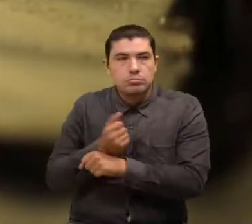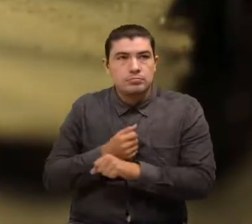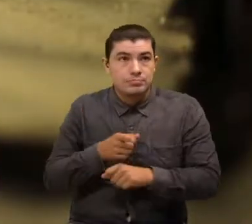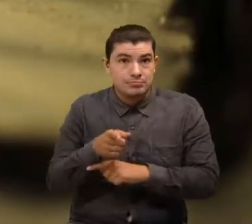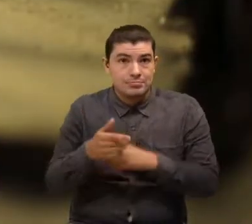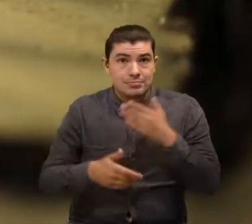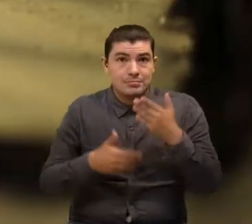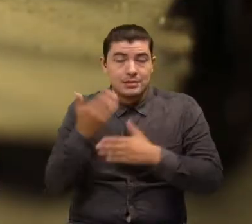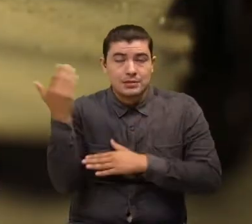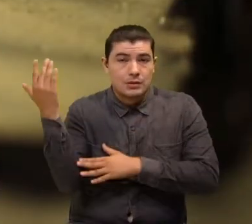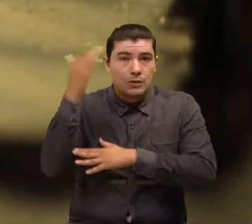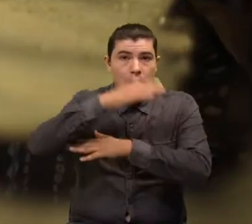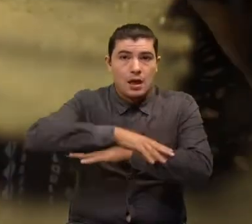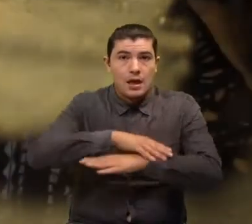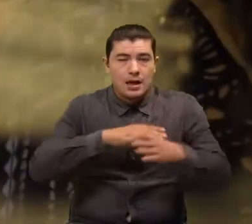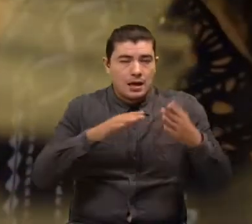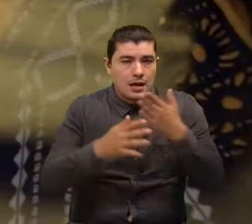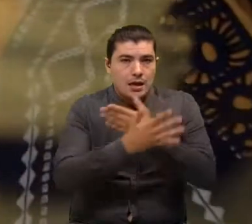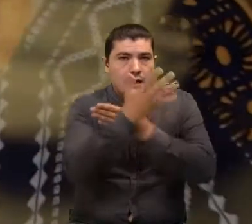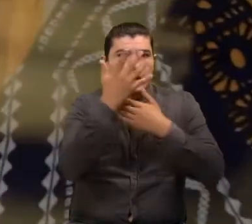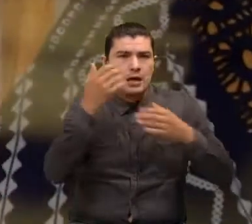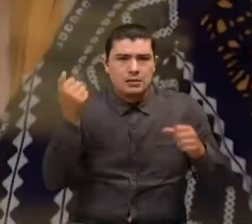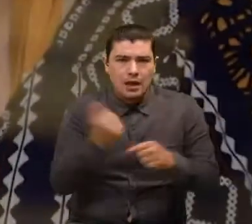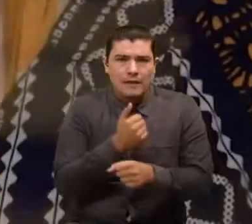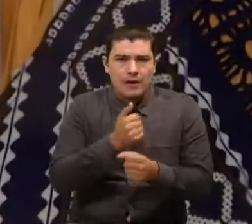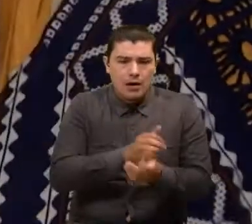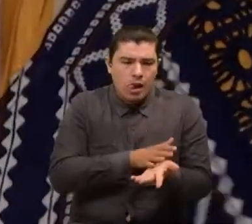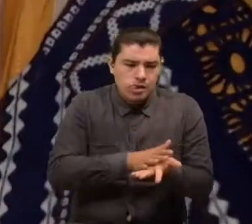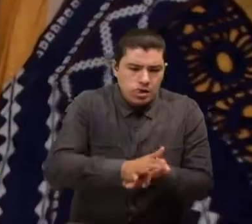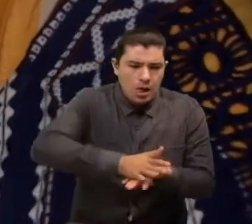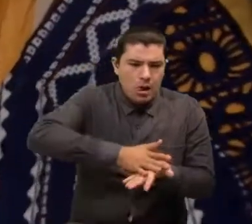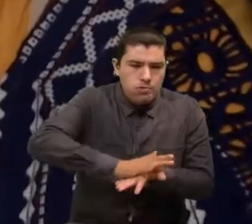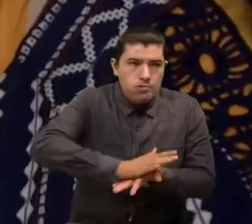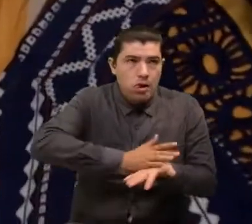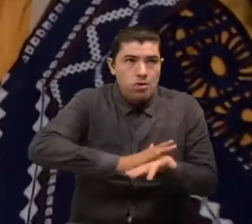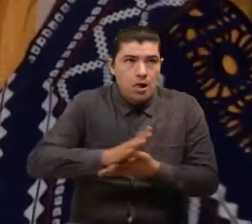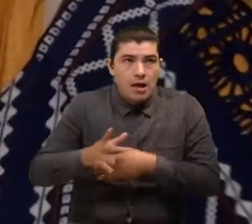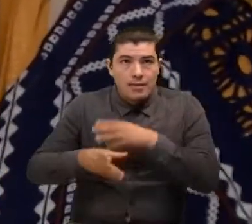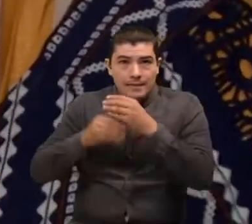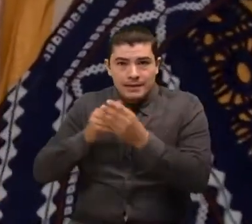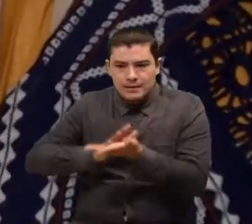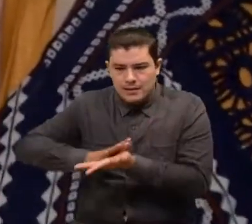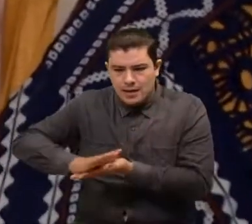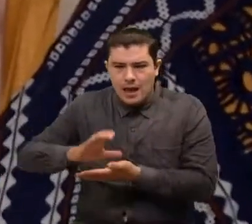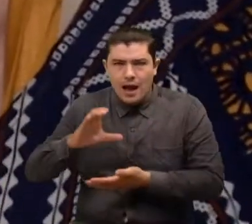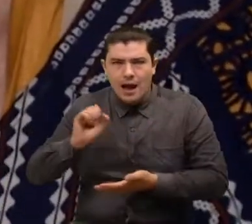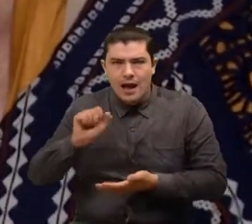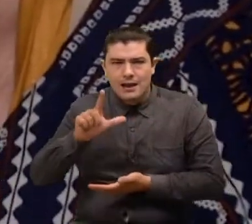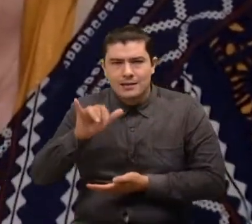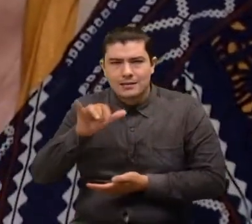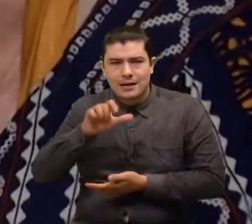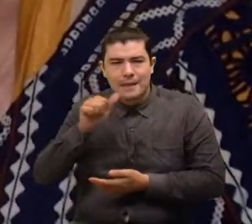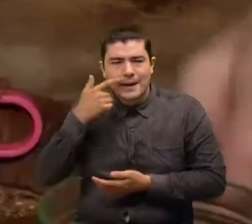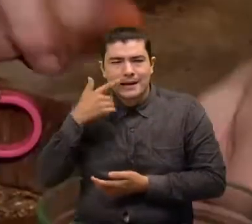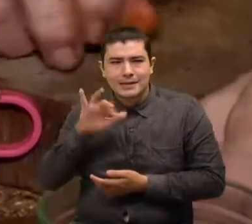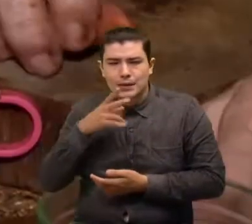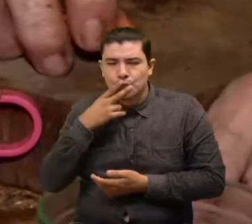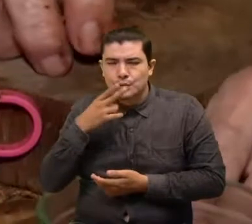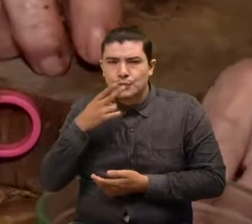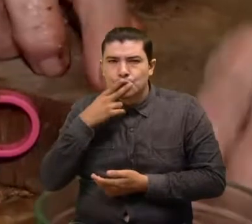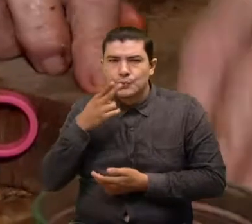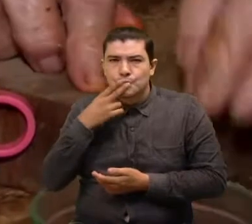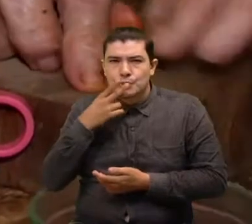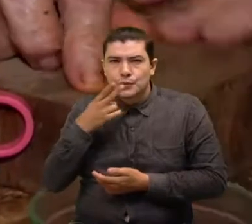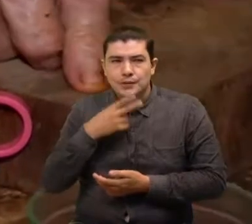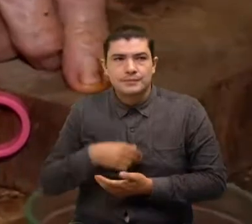su jornada a las 5 de la mañana, trabaja torciendo la hoja del tabaco y transformándola en calilla, una especie de cigarro con picadura del